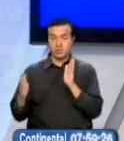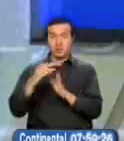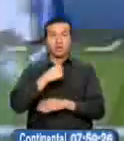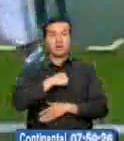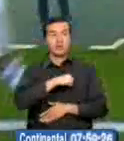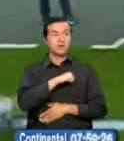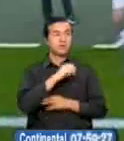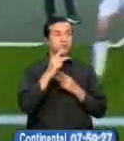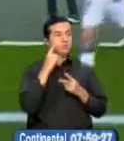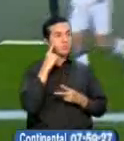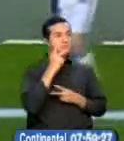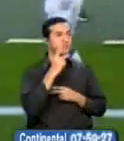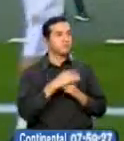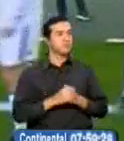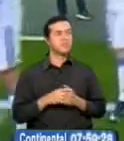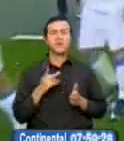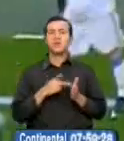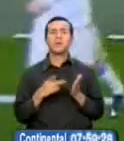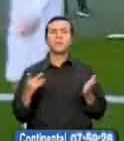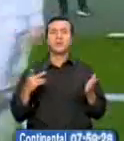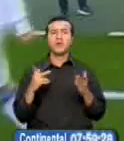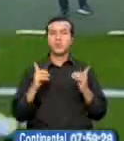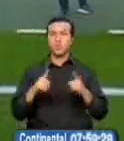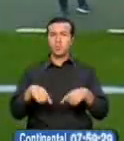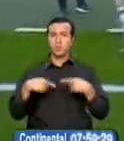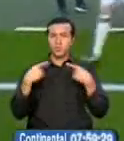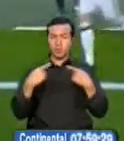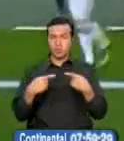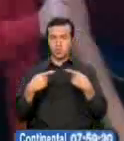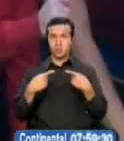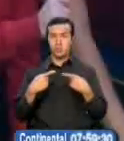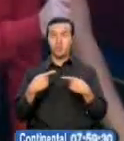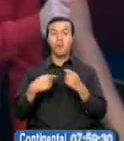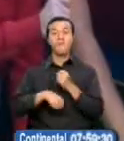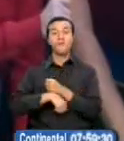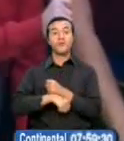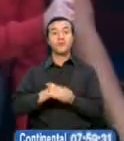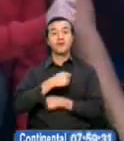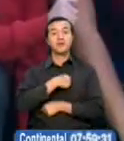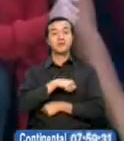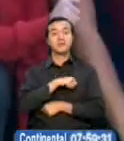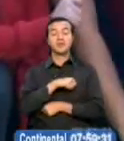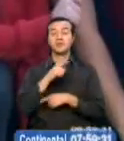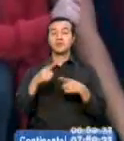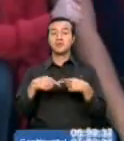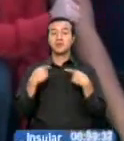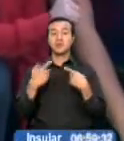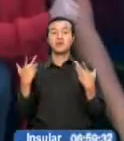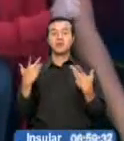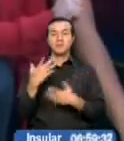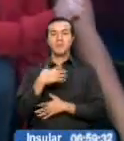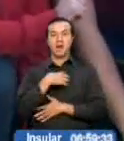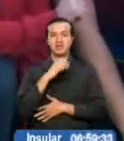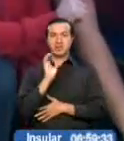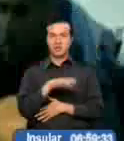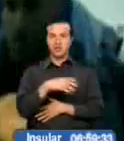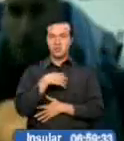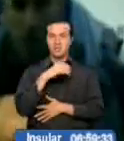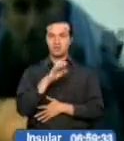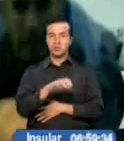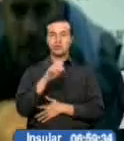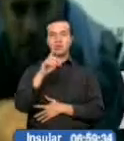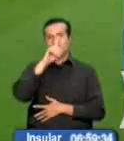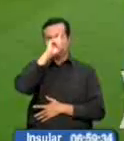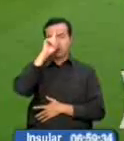España para revisar lo ocurrido en el clásico del fútbol español entre el Barcelona y el Real Madrid. También en